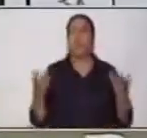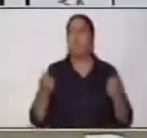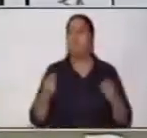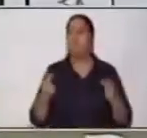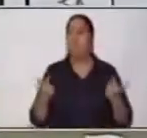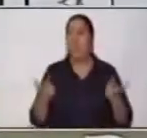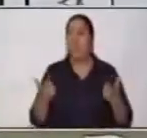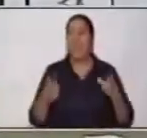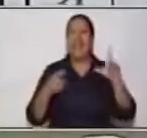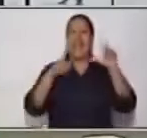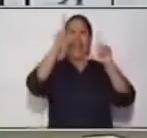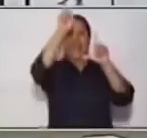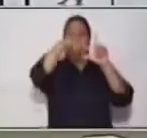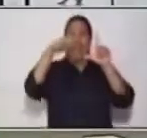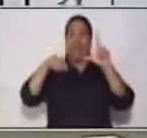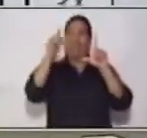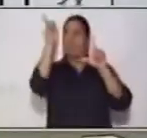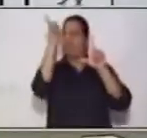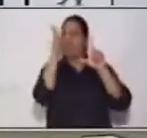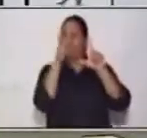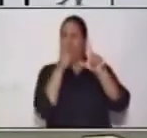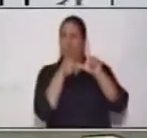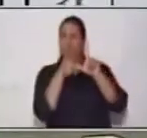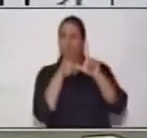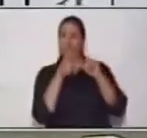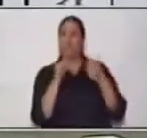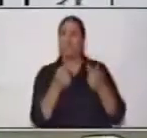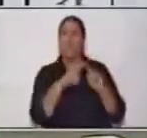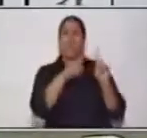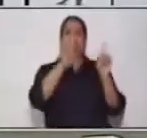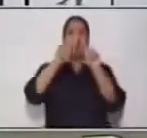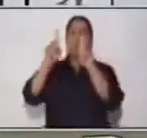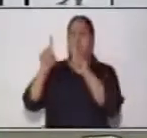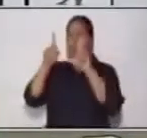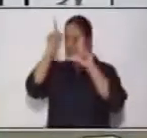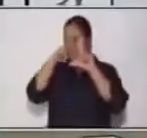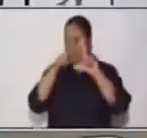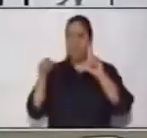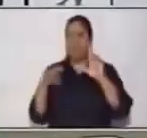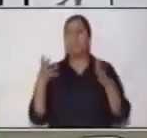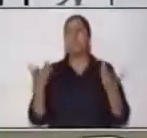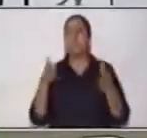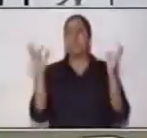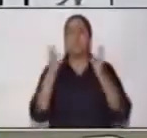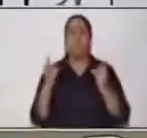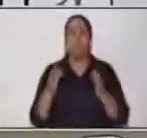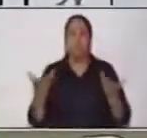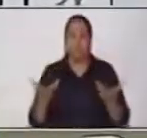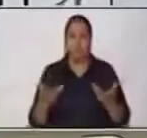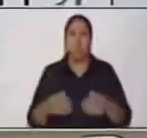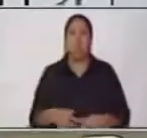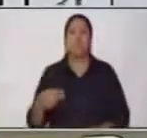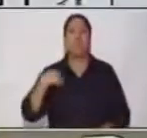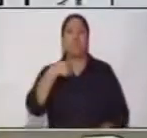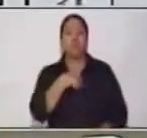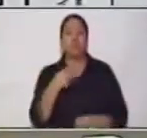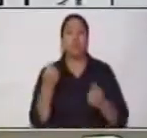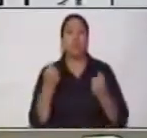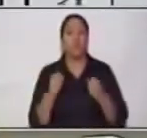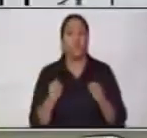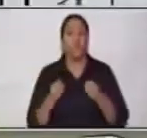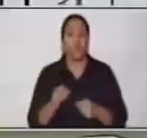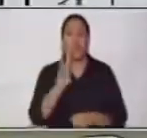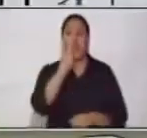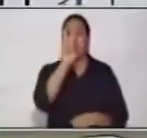gráfica. Porque eso es lo que queremos con este método. Hay varios modelos para realizar estas gráficas. En este caso nosotros lo que encontramos fueron